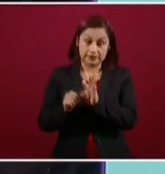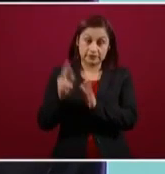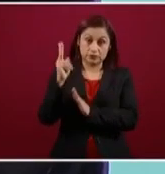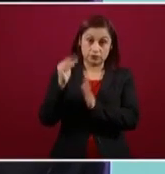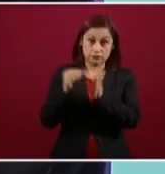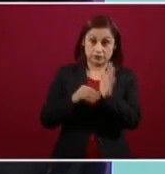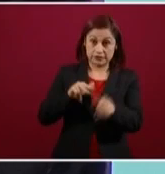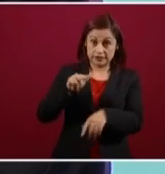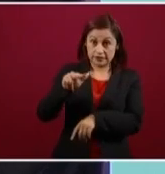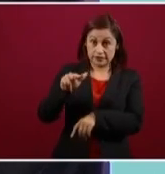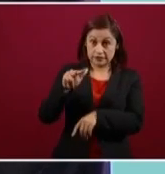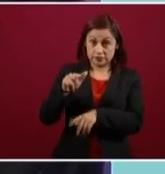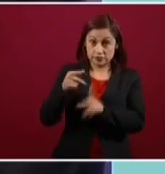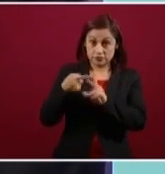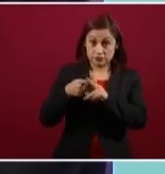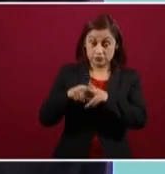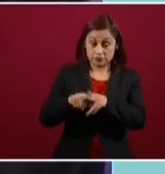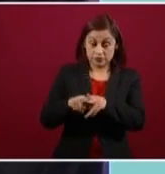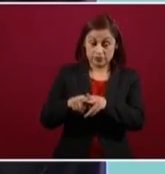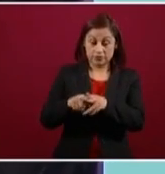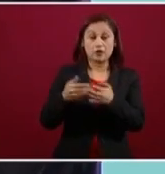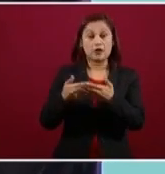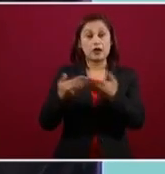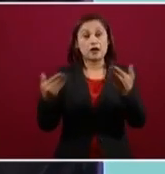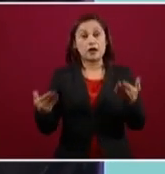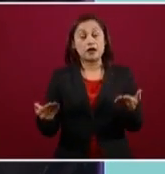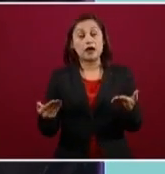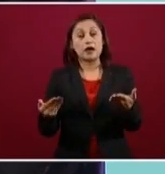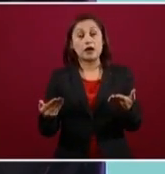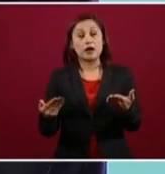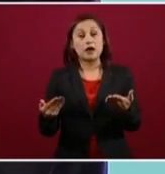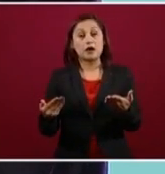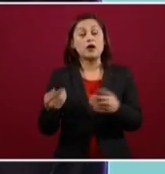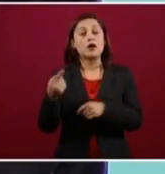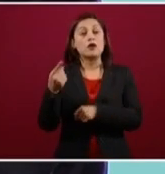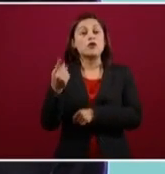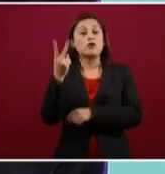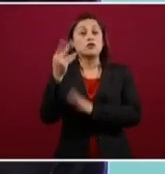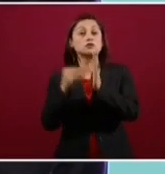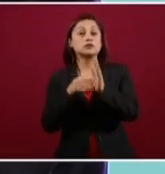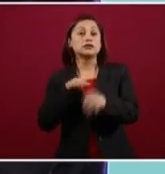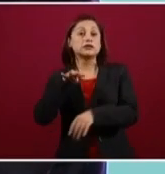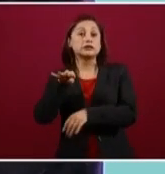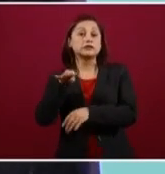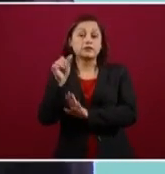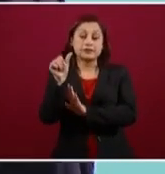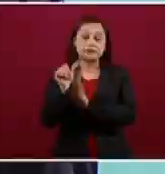pasado con el segundo trimestre de este año.